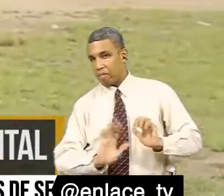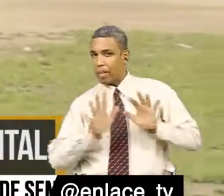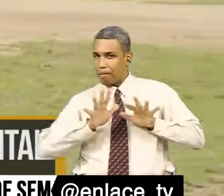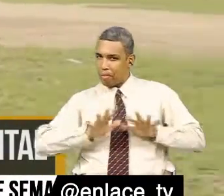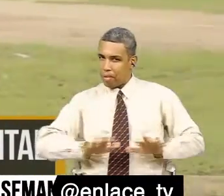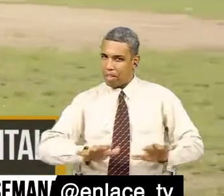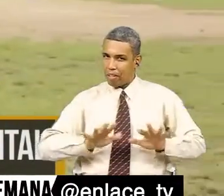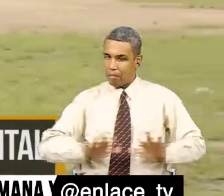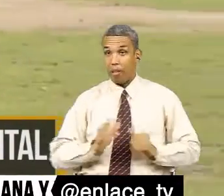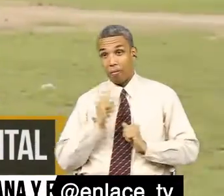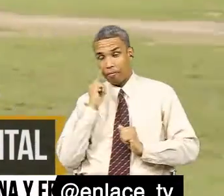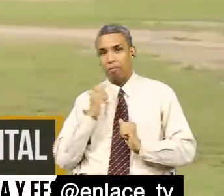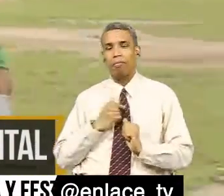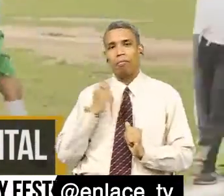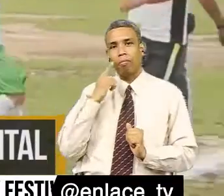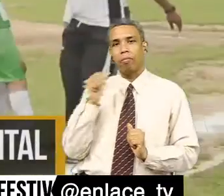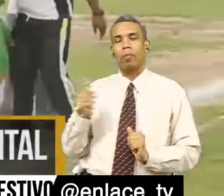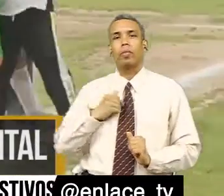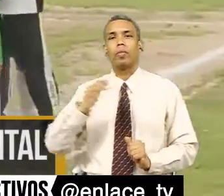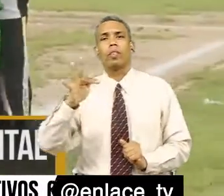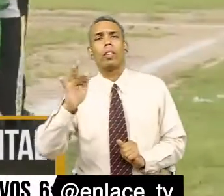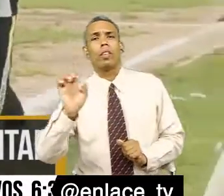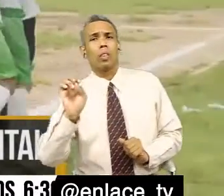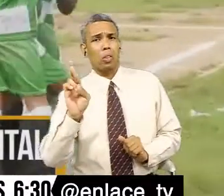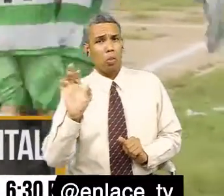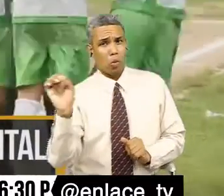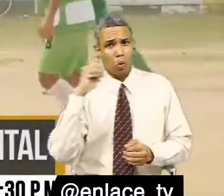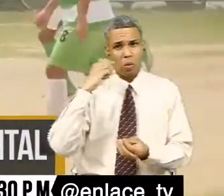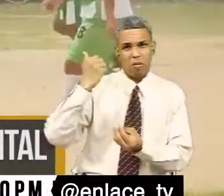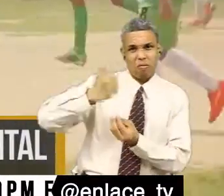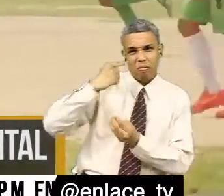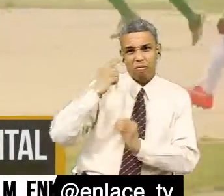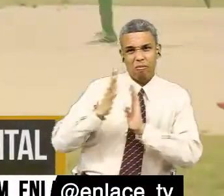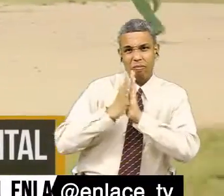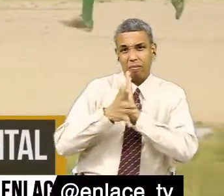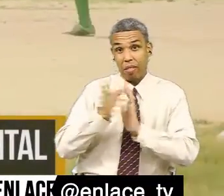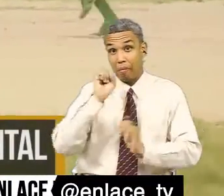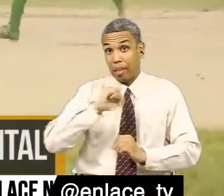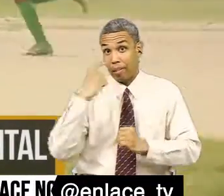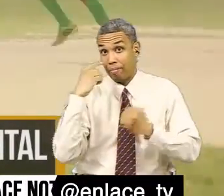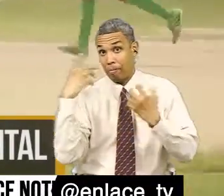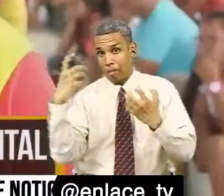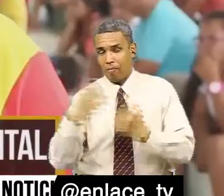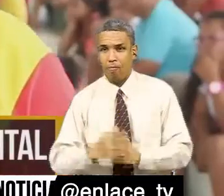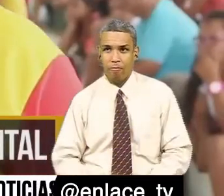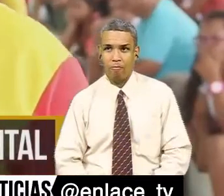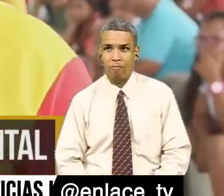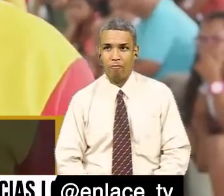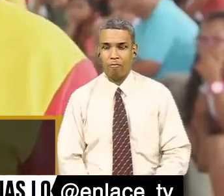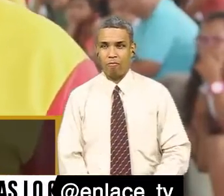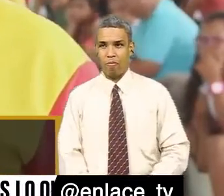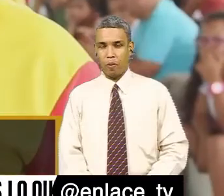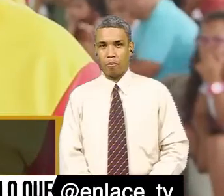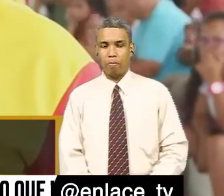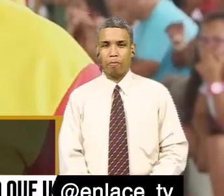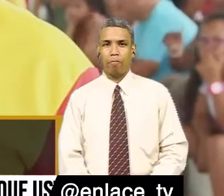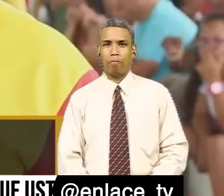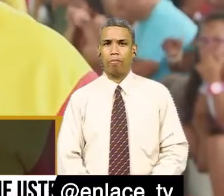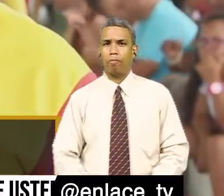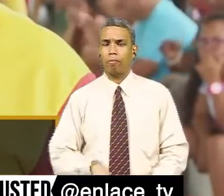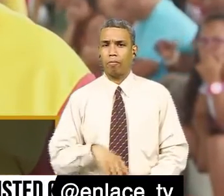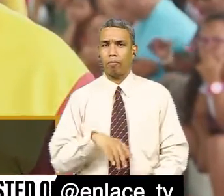del programa Supérate con el Deporte, asegura que Barranca Bermeja fue uno de los municipios más destacados. Bueno, para nosotros es muy importante el balance que